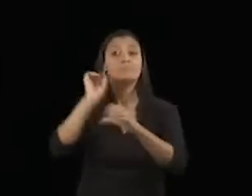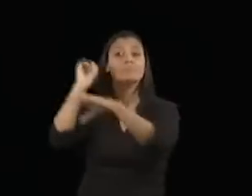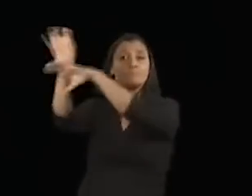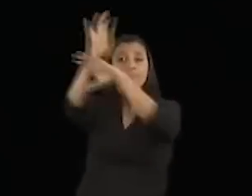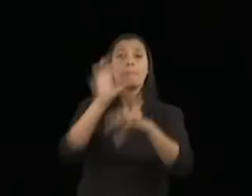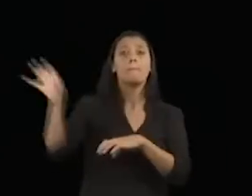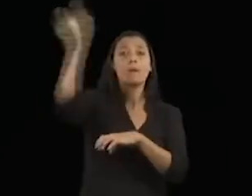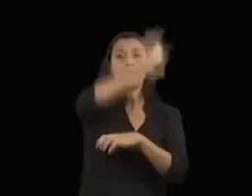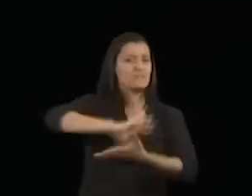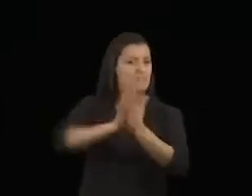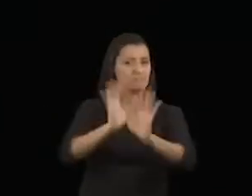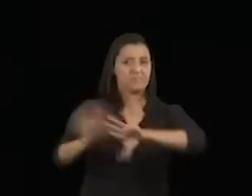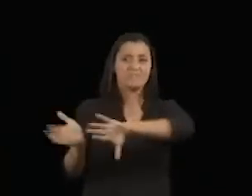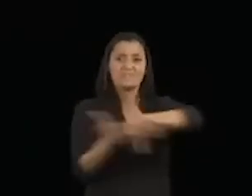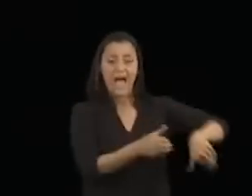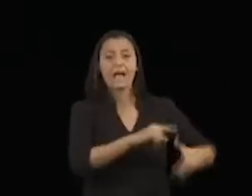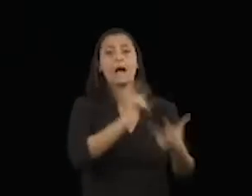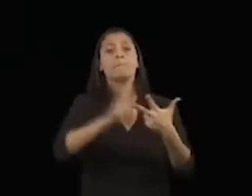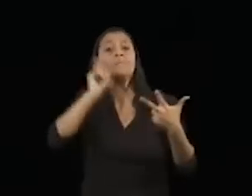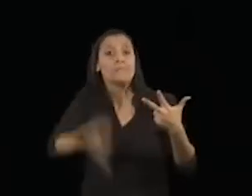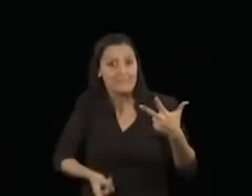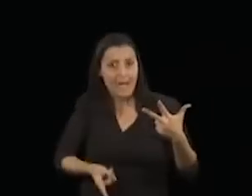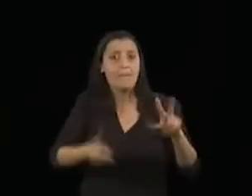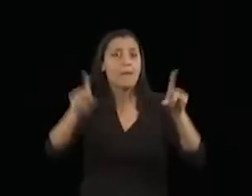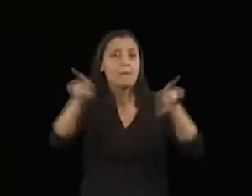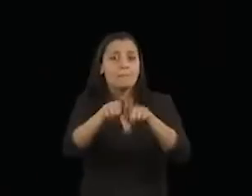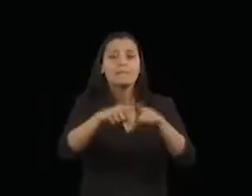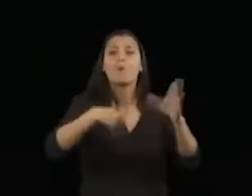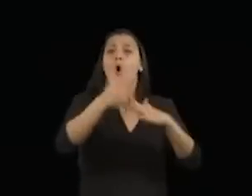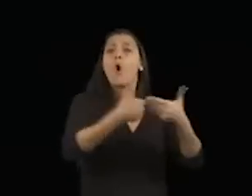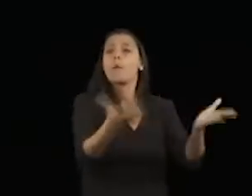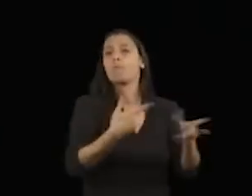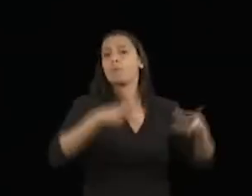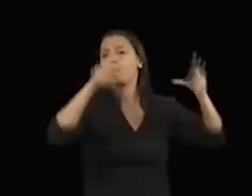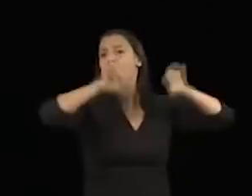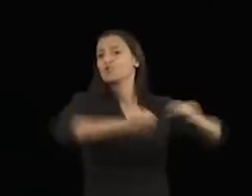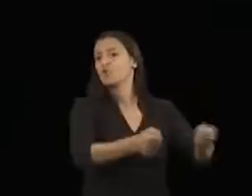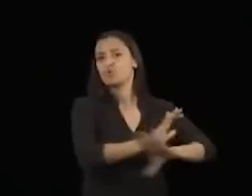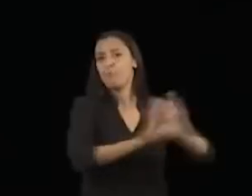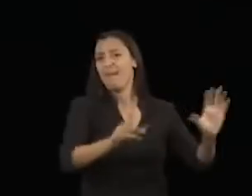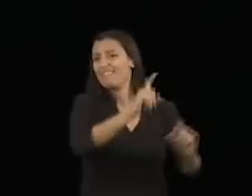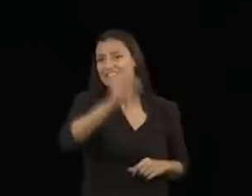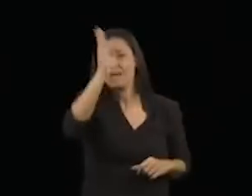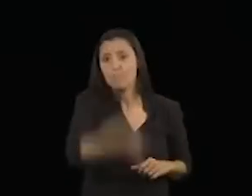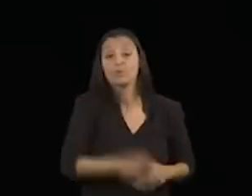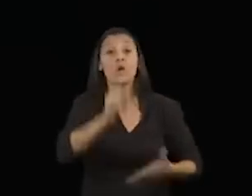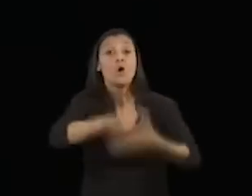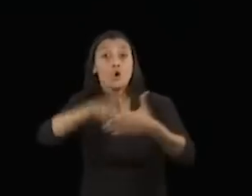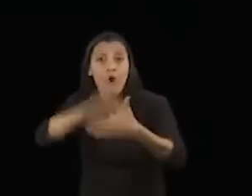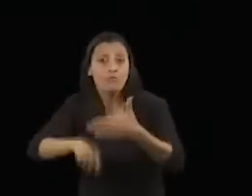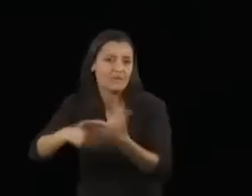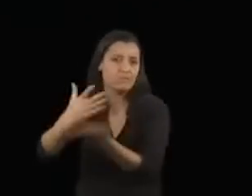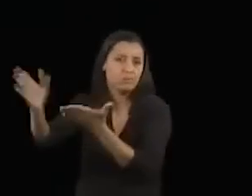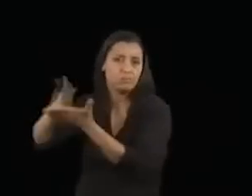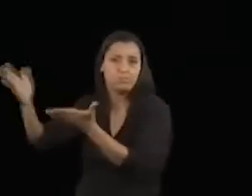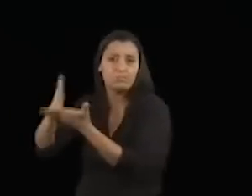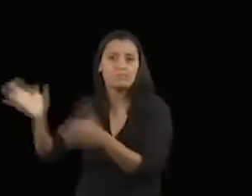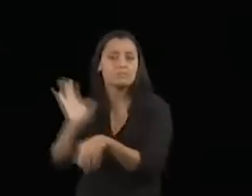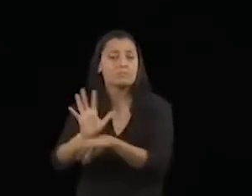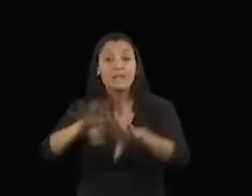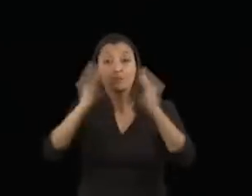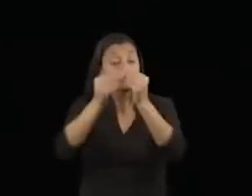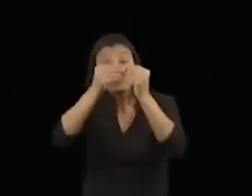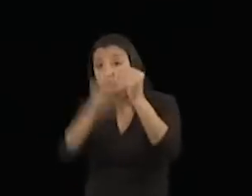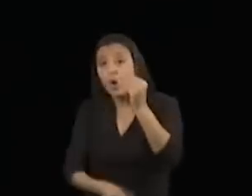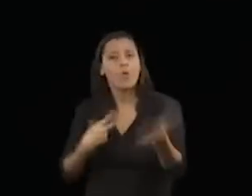provincias, eliminamos de cuajo la obra pública, digamos, eliminamos contratos. No solamente